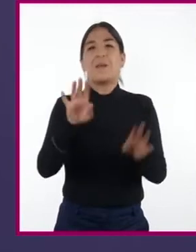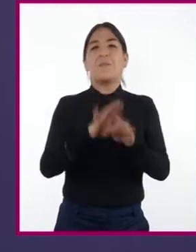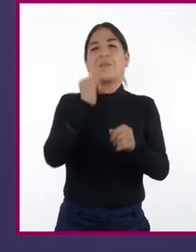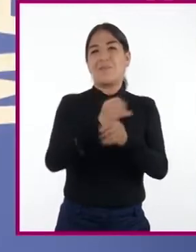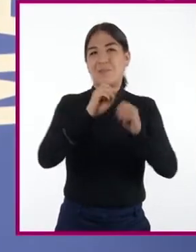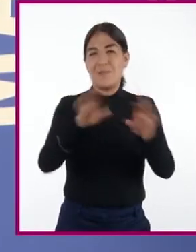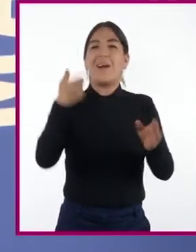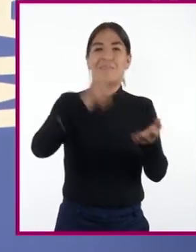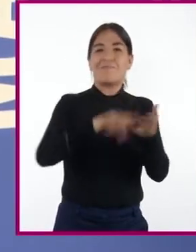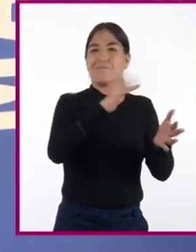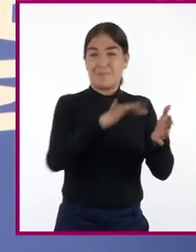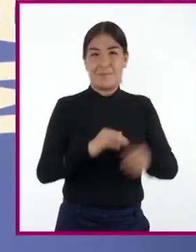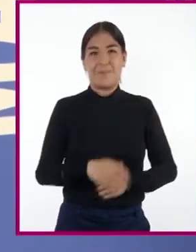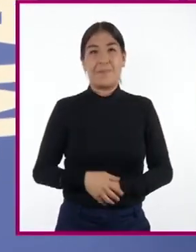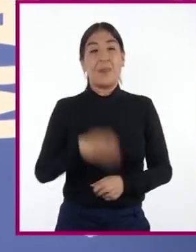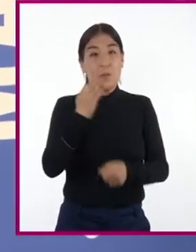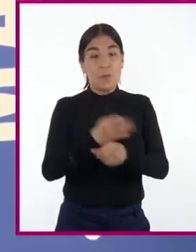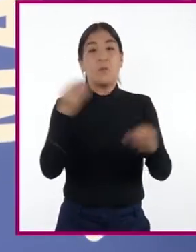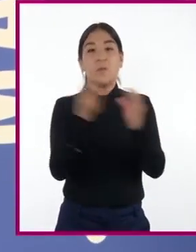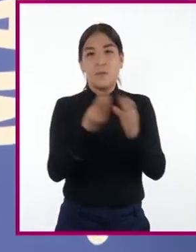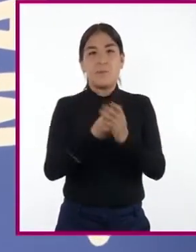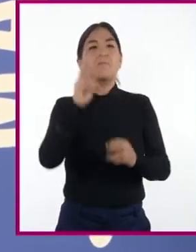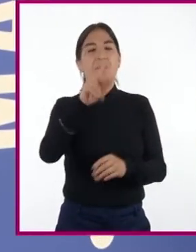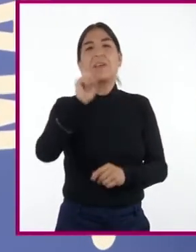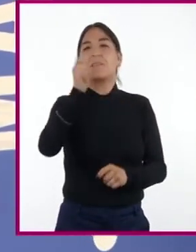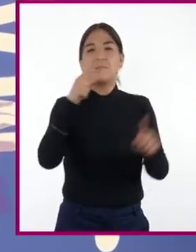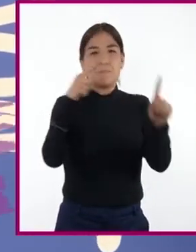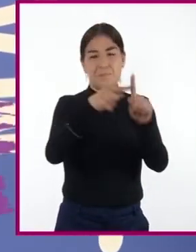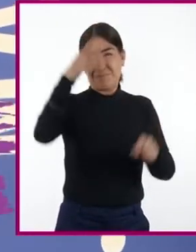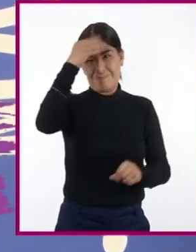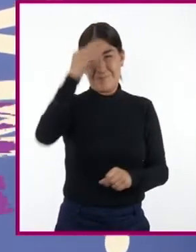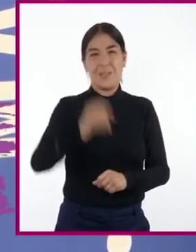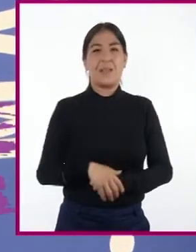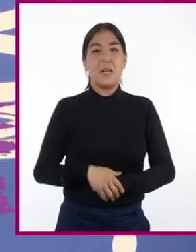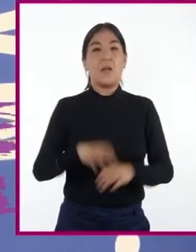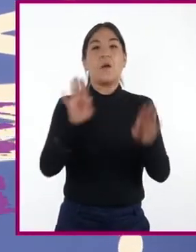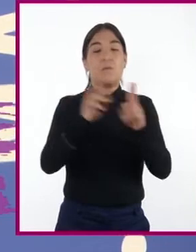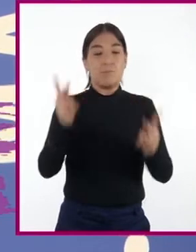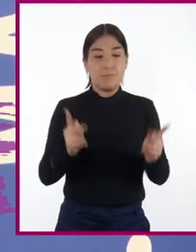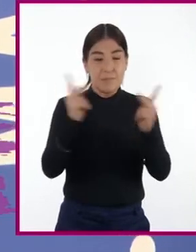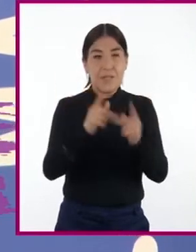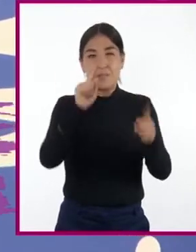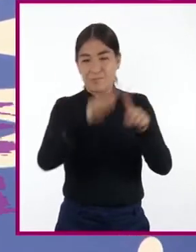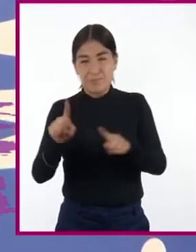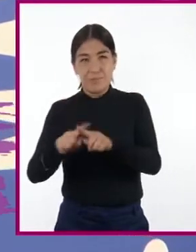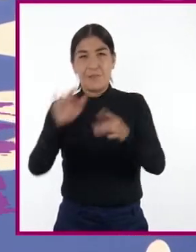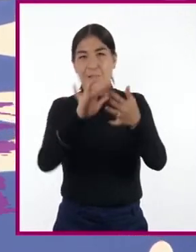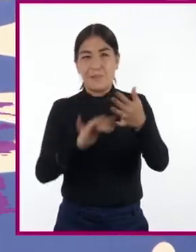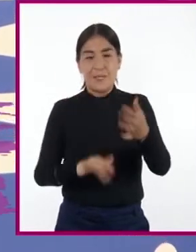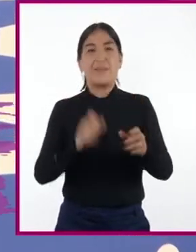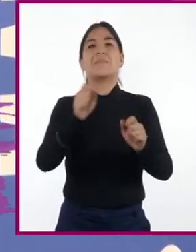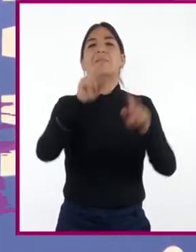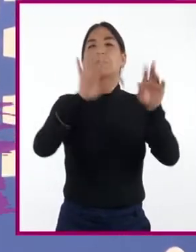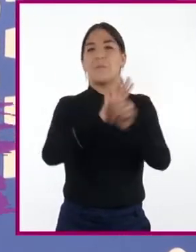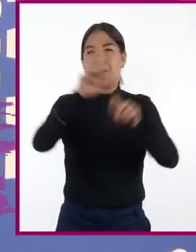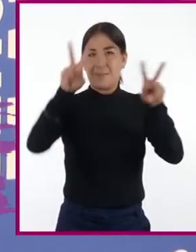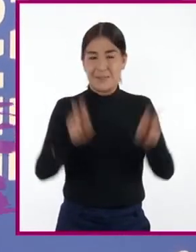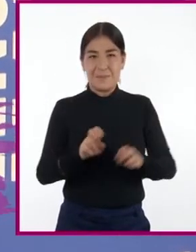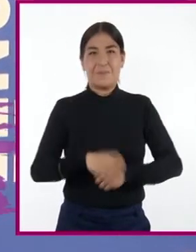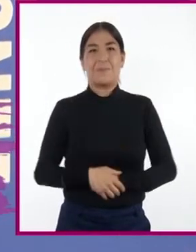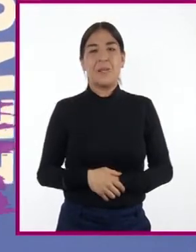los textos. En esta sesión veremos que el aprendizaje esperado es comparar una variedad de textos sobre un tema, y el propósito